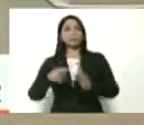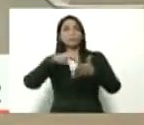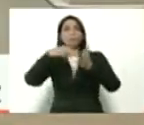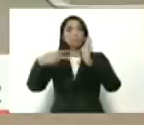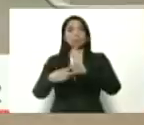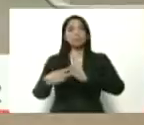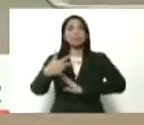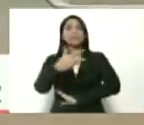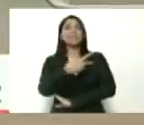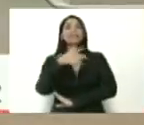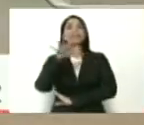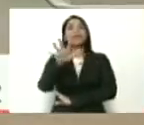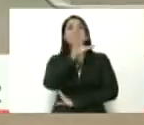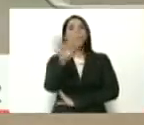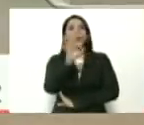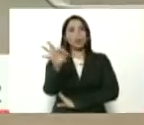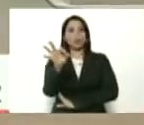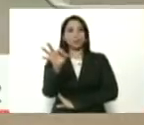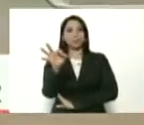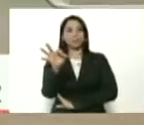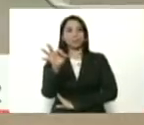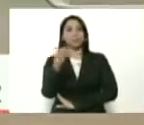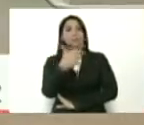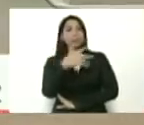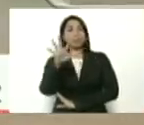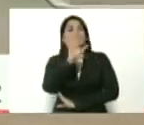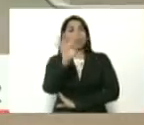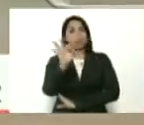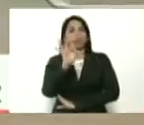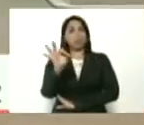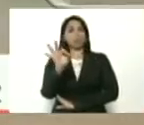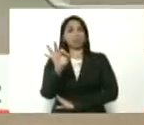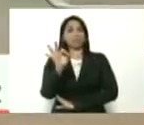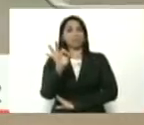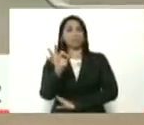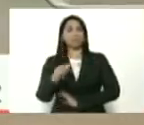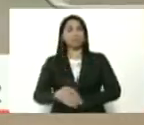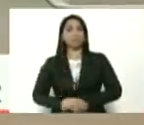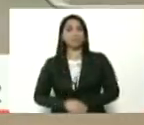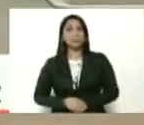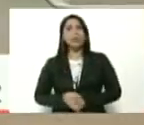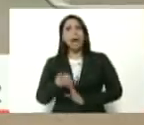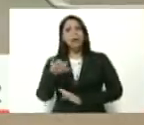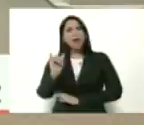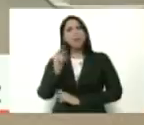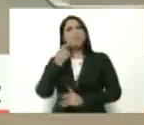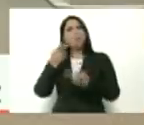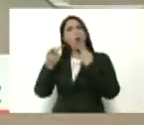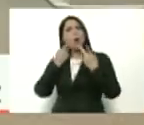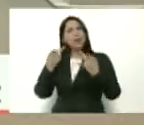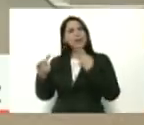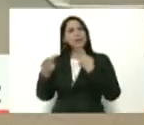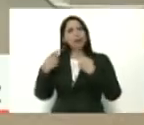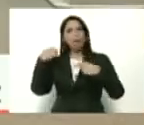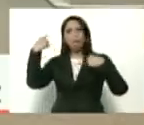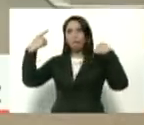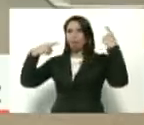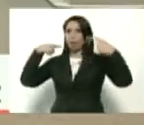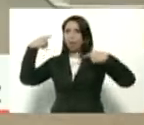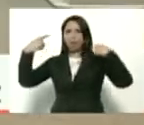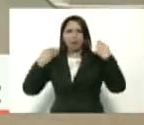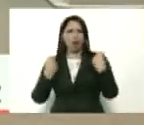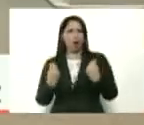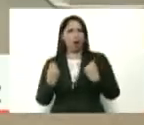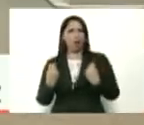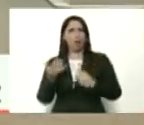el 35%. 35%. Y allí hay unas políticas dislocadas, como